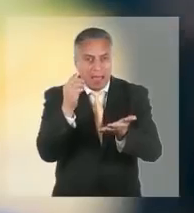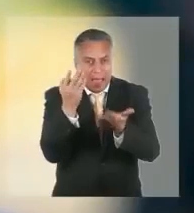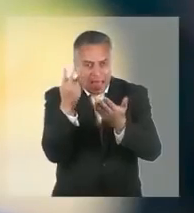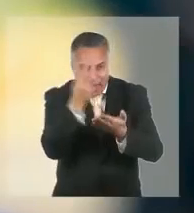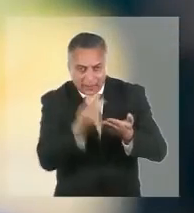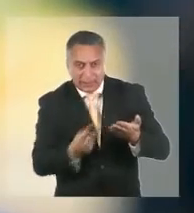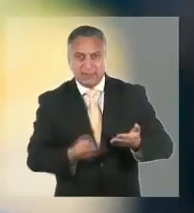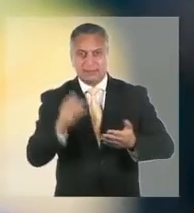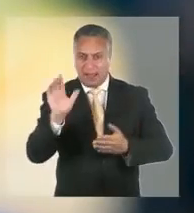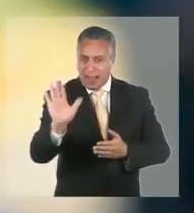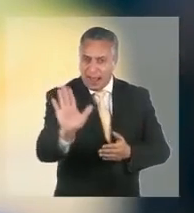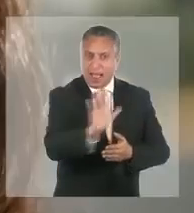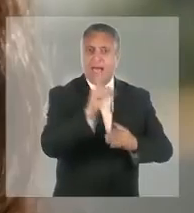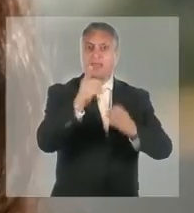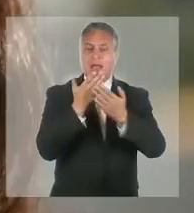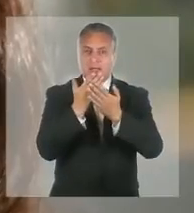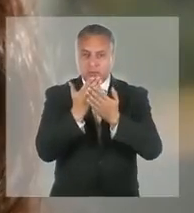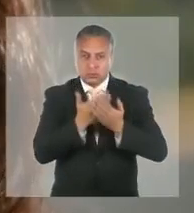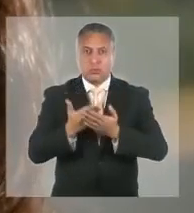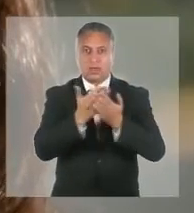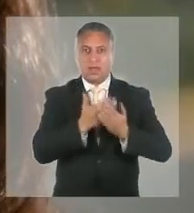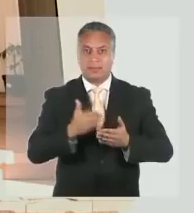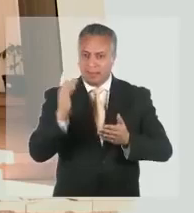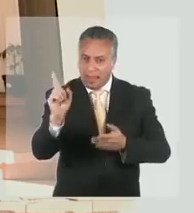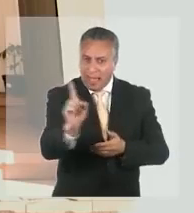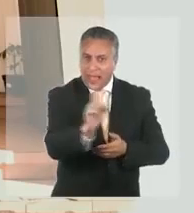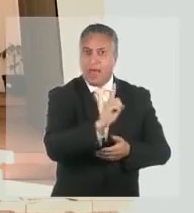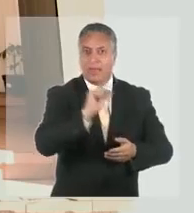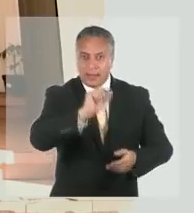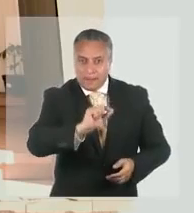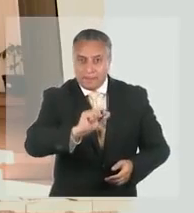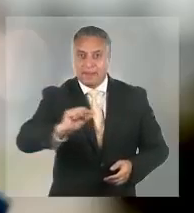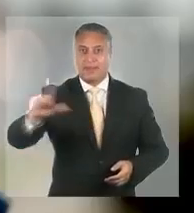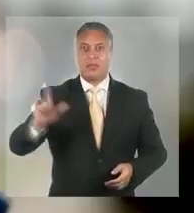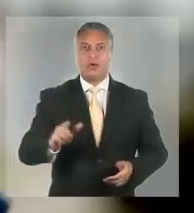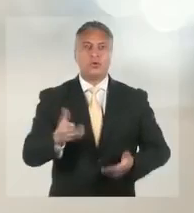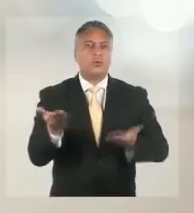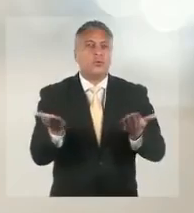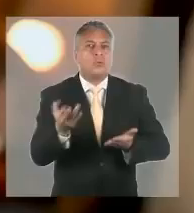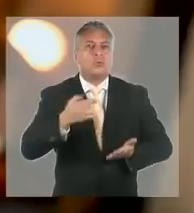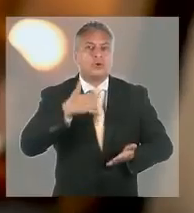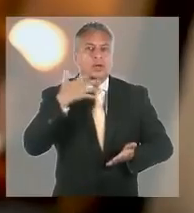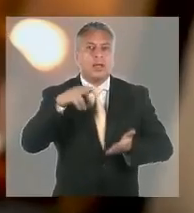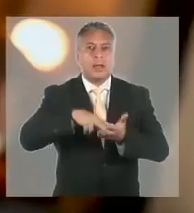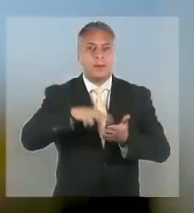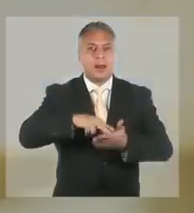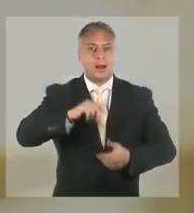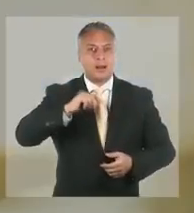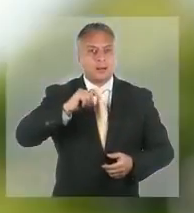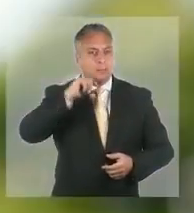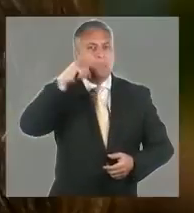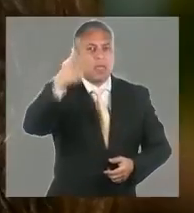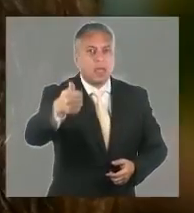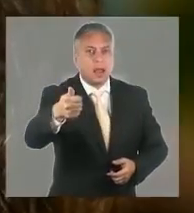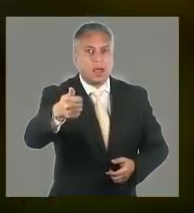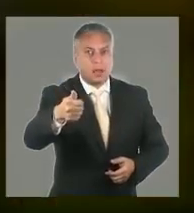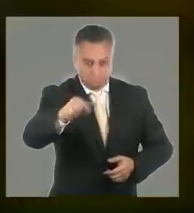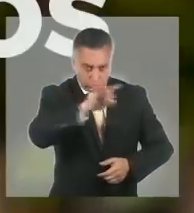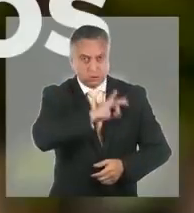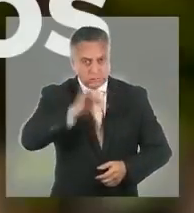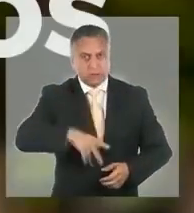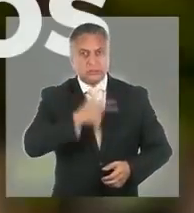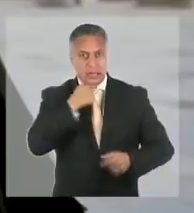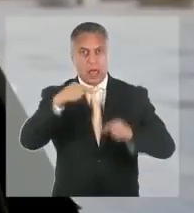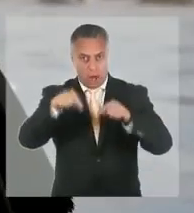trabajador, cada artista, cada estudiante, cada emprendedor. ¿Por qué esperar para mañana